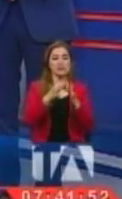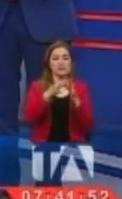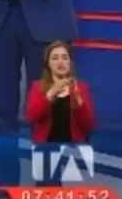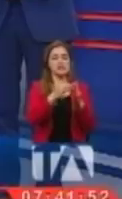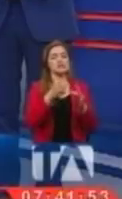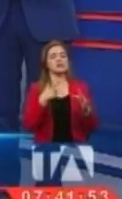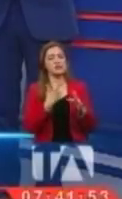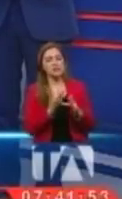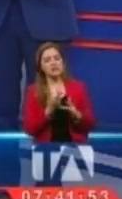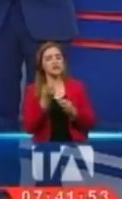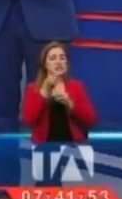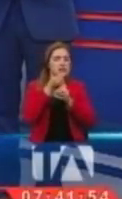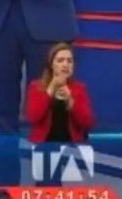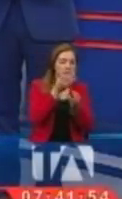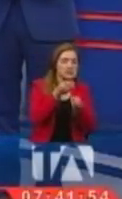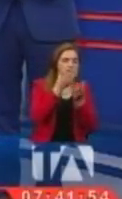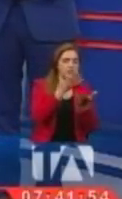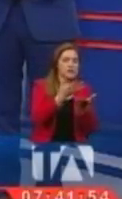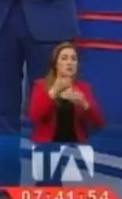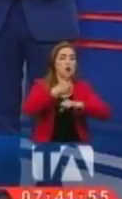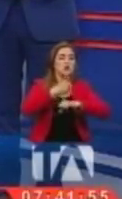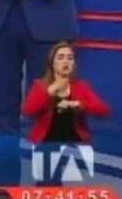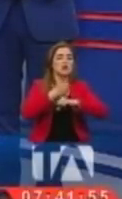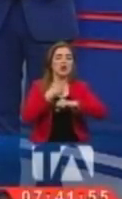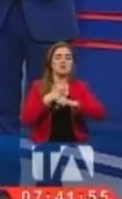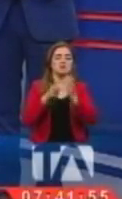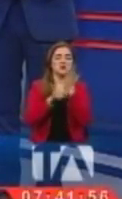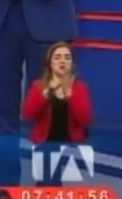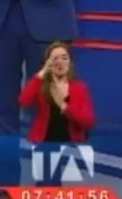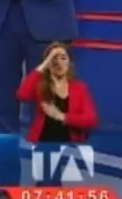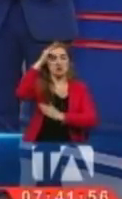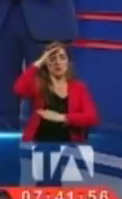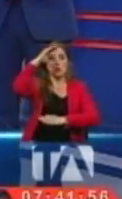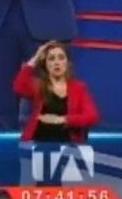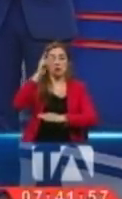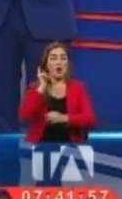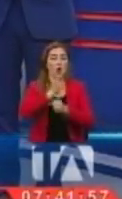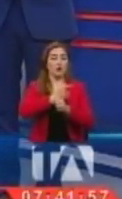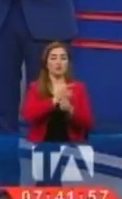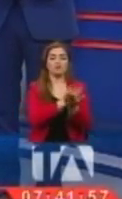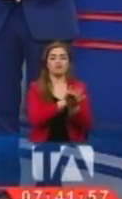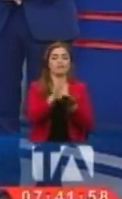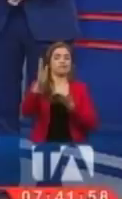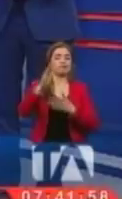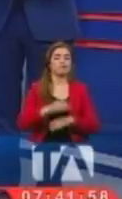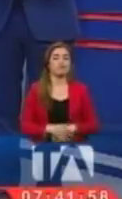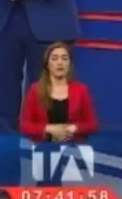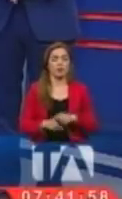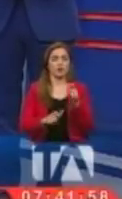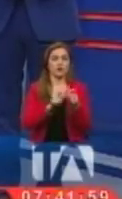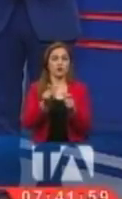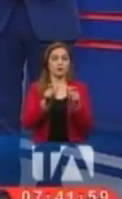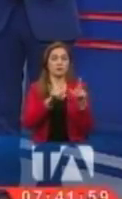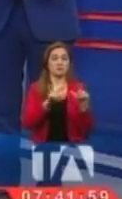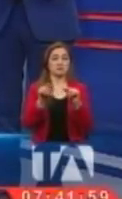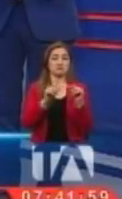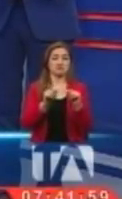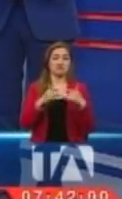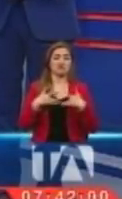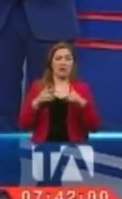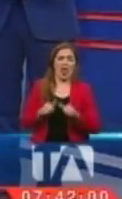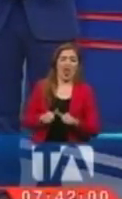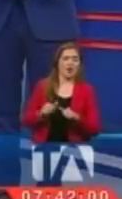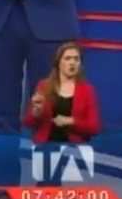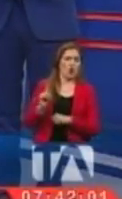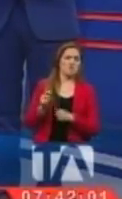por ciudadanos venezolanos aún no recibe la autorización del ministerio del interior y la policía nacional mientras tanto los migrantes no se niegan a salir